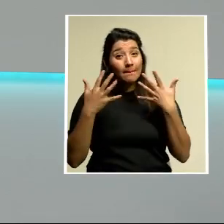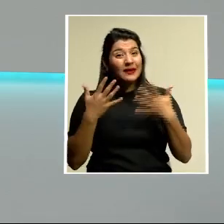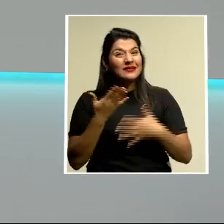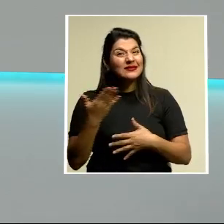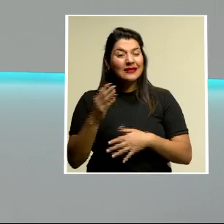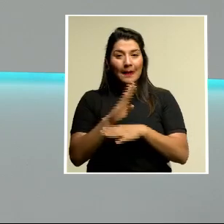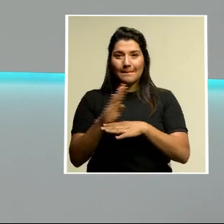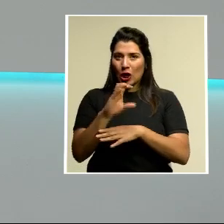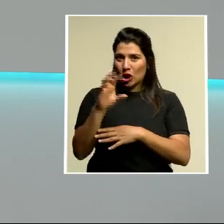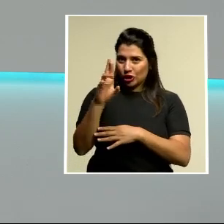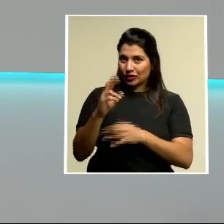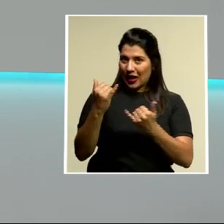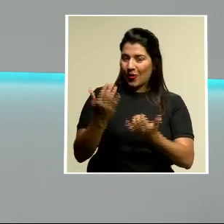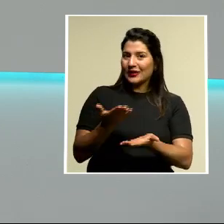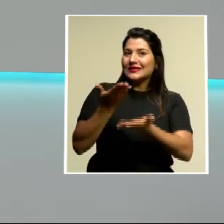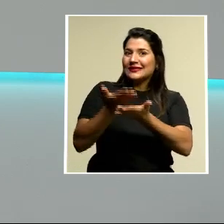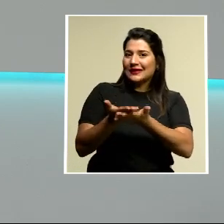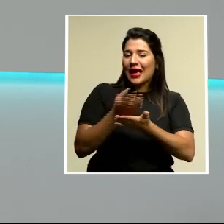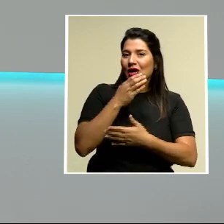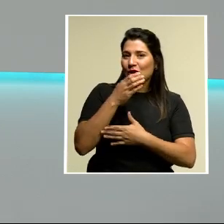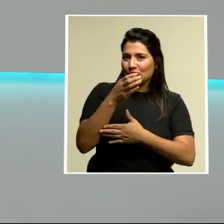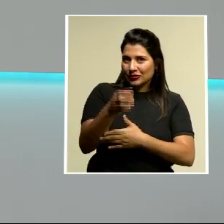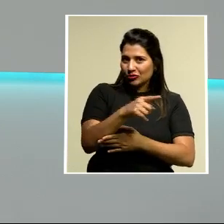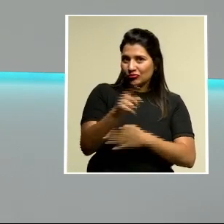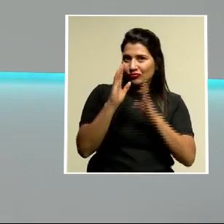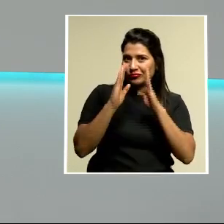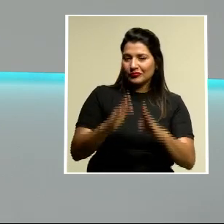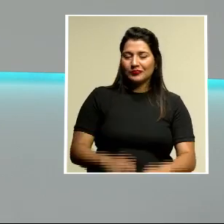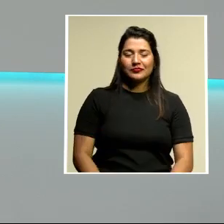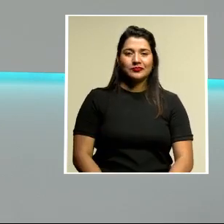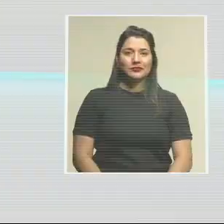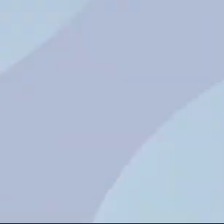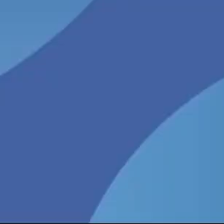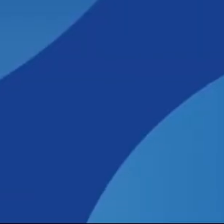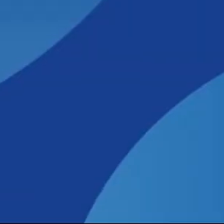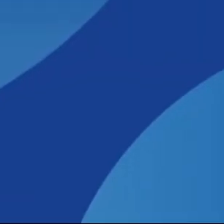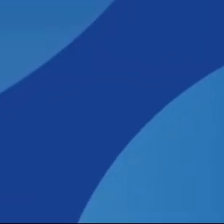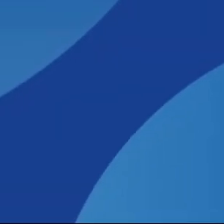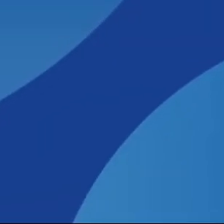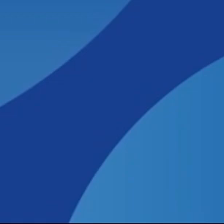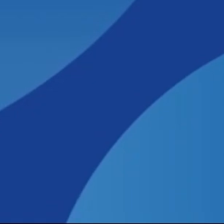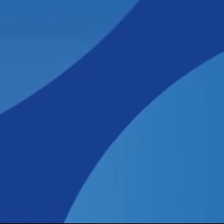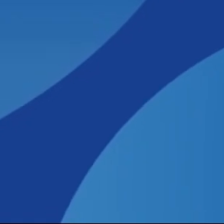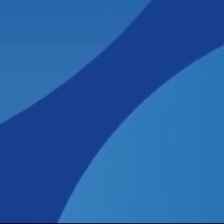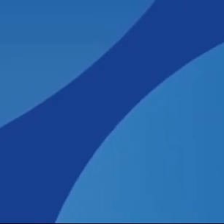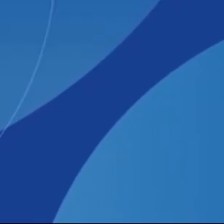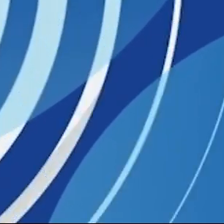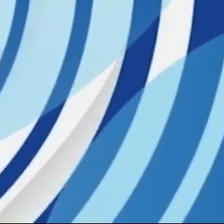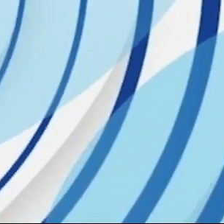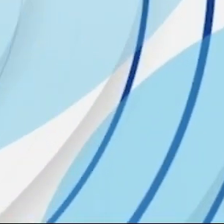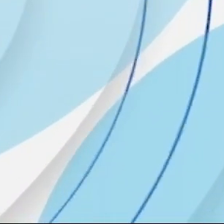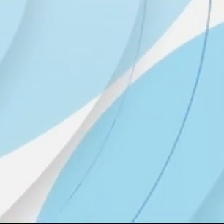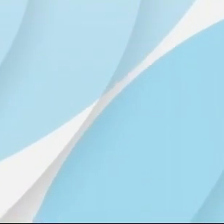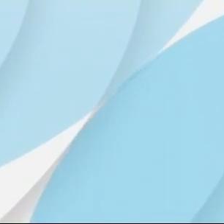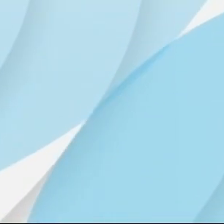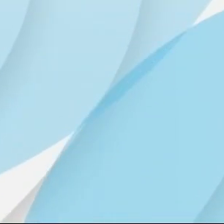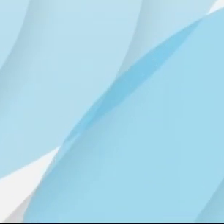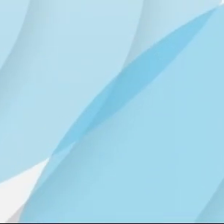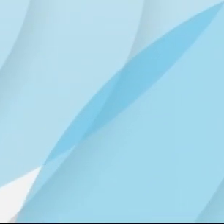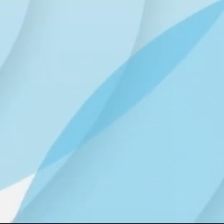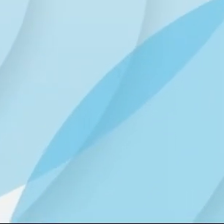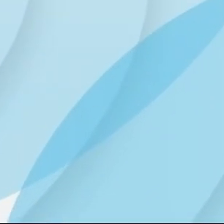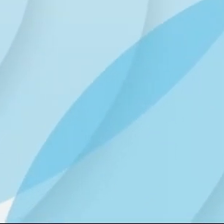de tener nuevamente lluvias en las zonas del Caribe y también la zona norte. El Caribe y el Valle Central